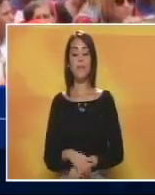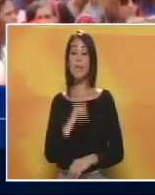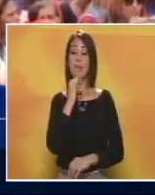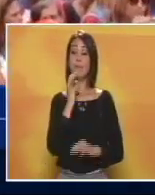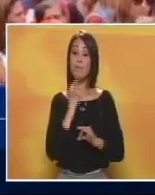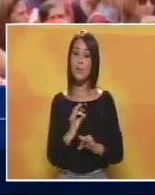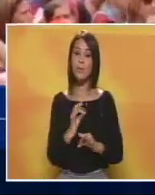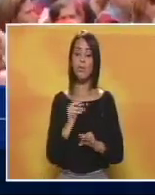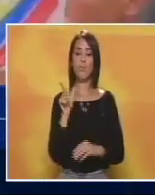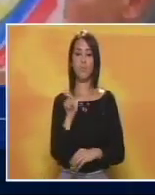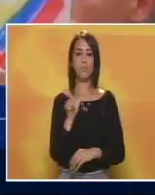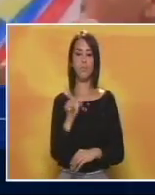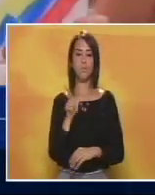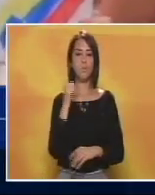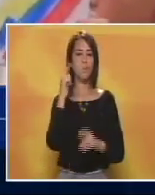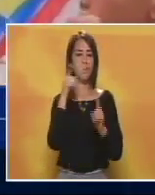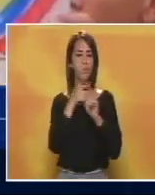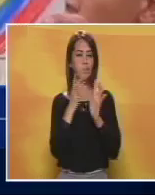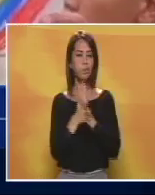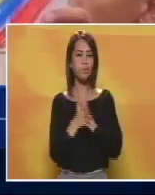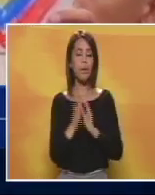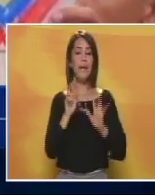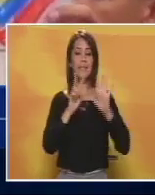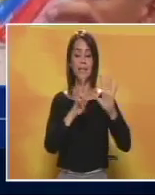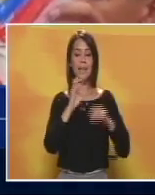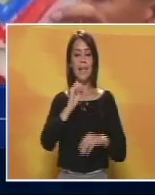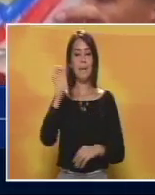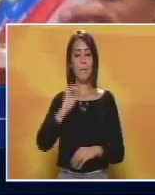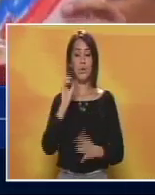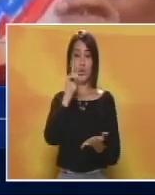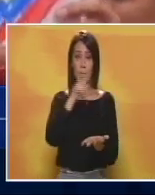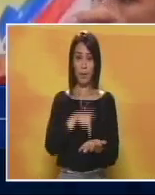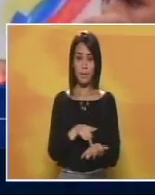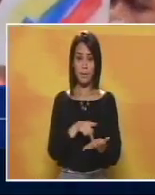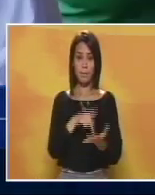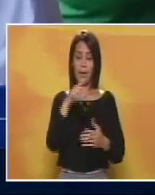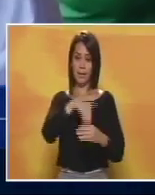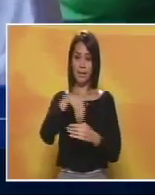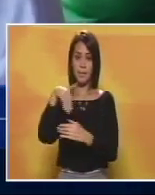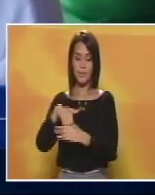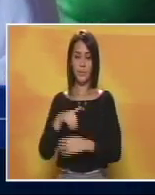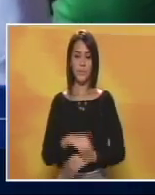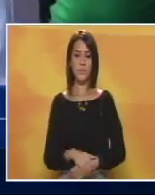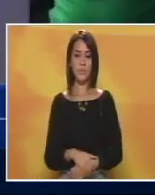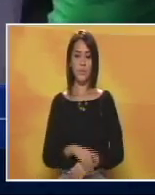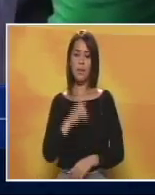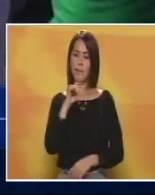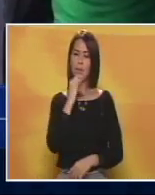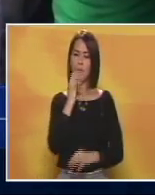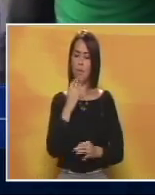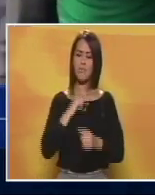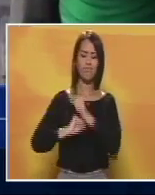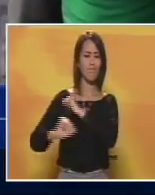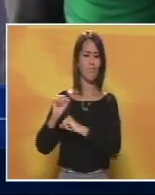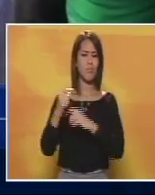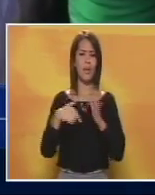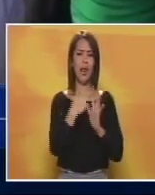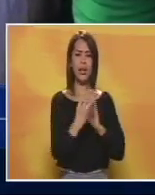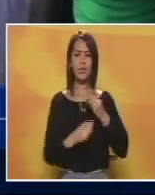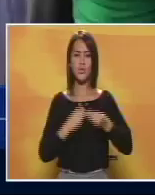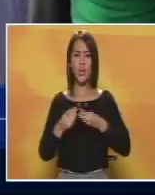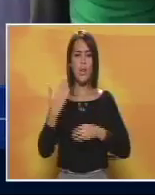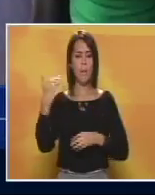que el PSUV aspira a alcanzar más del 70% de participación en estas elecciones. Asimismo, rechazó las acciones de los